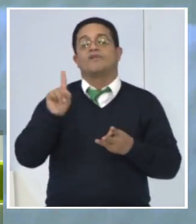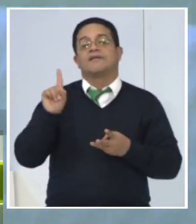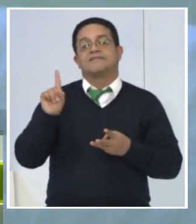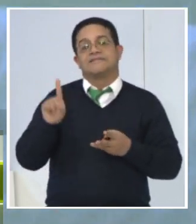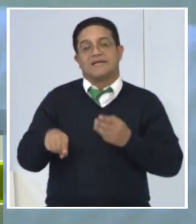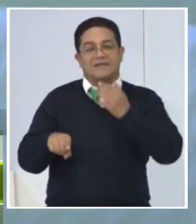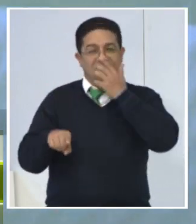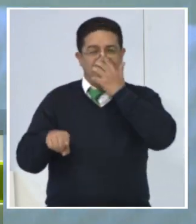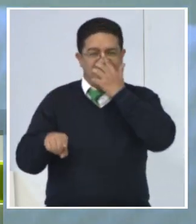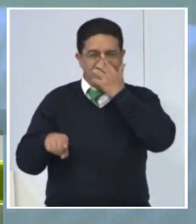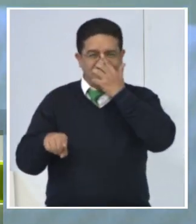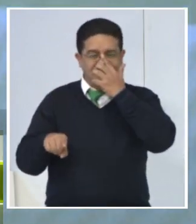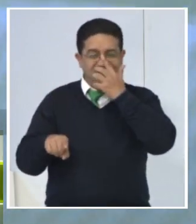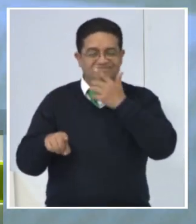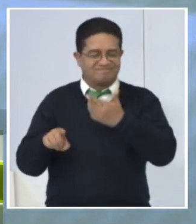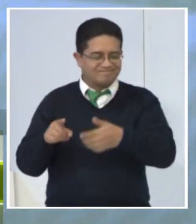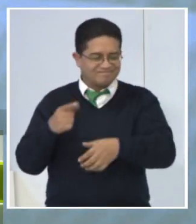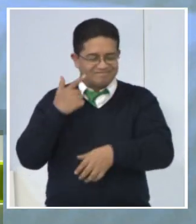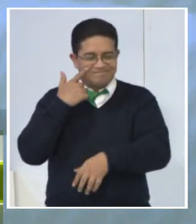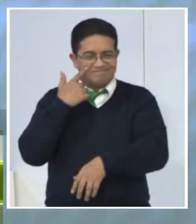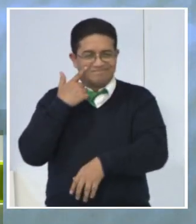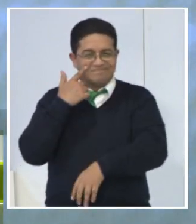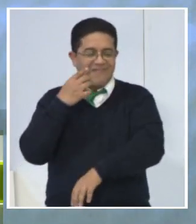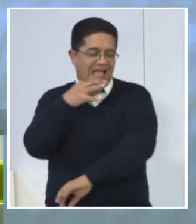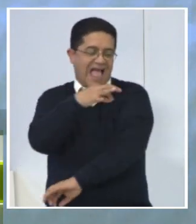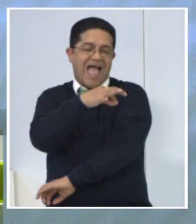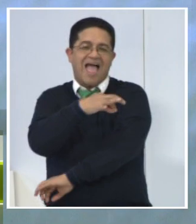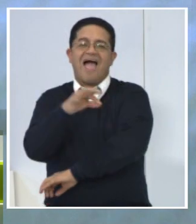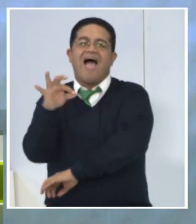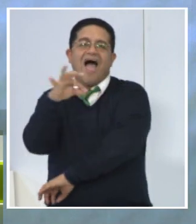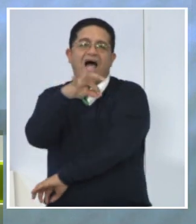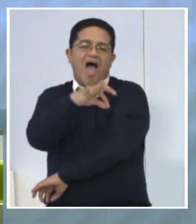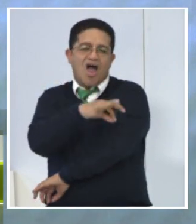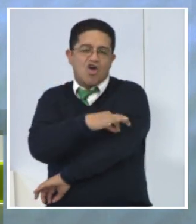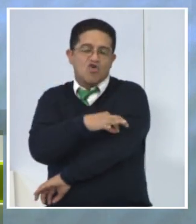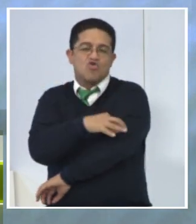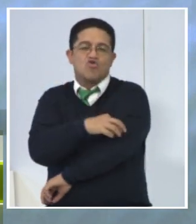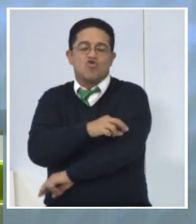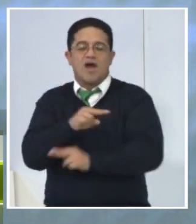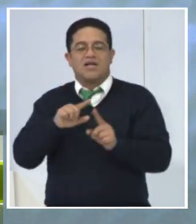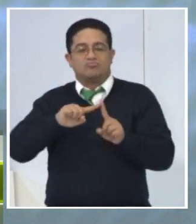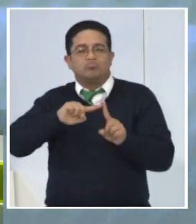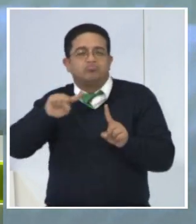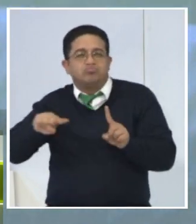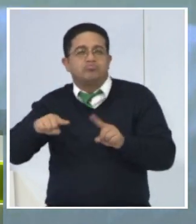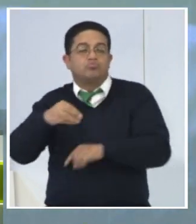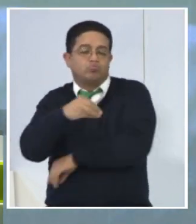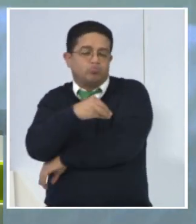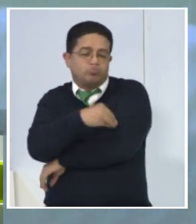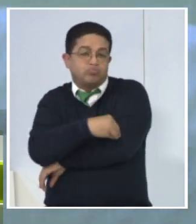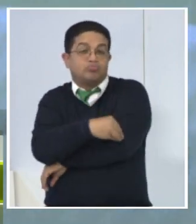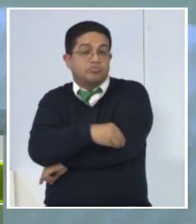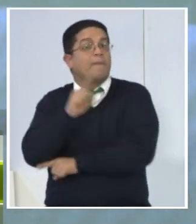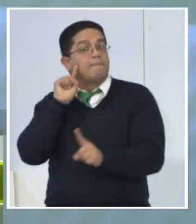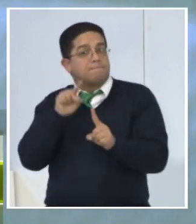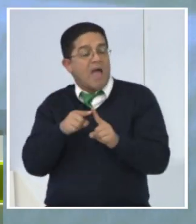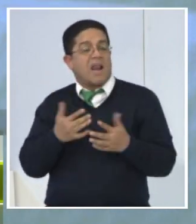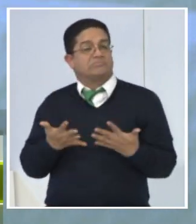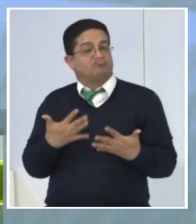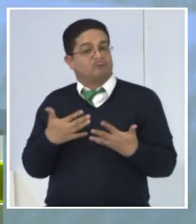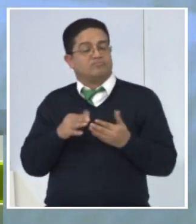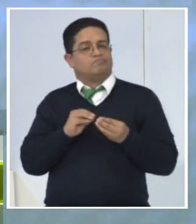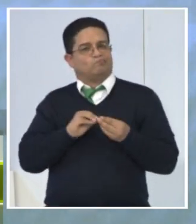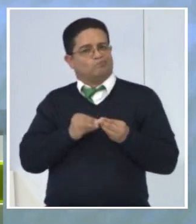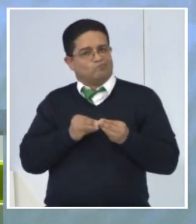de agujas que transmiten corriente, como es el EPI o el MEP, para poder acelerar este proceso de